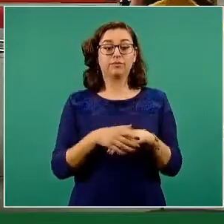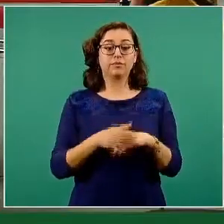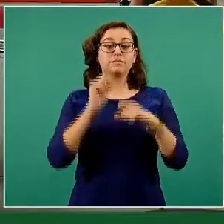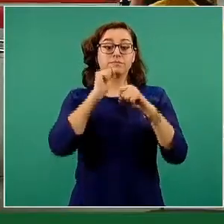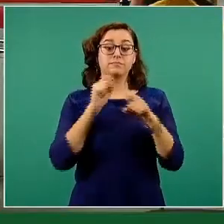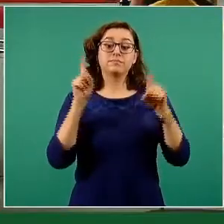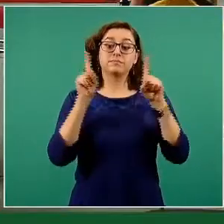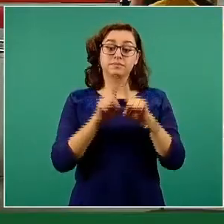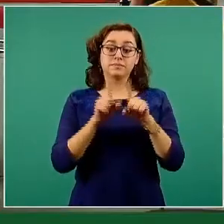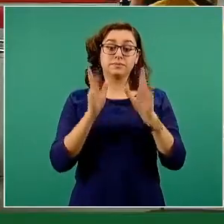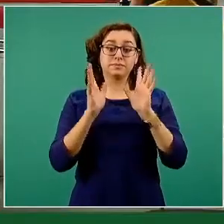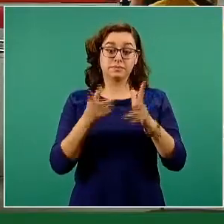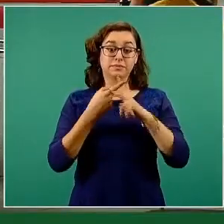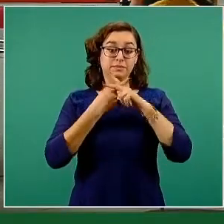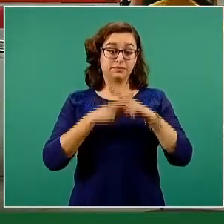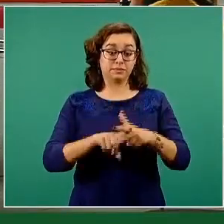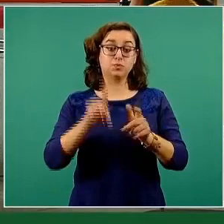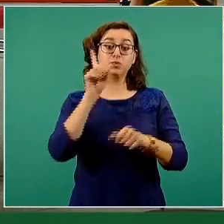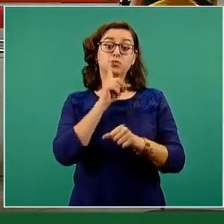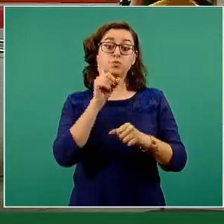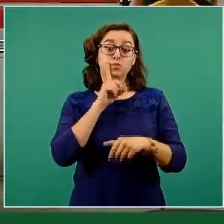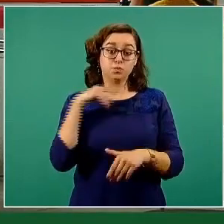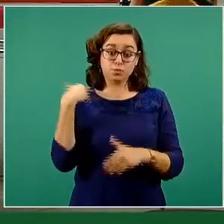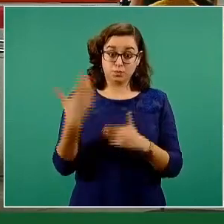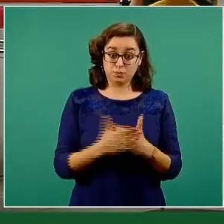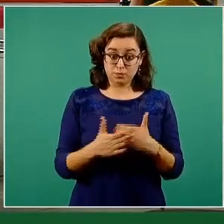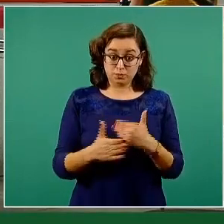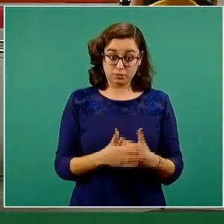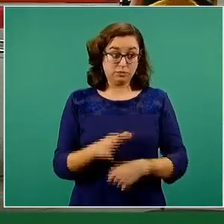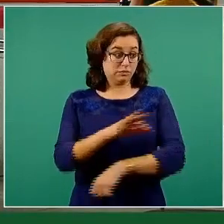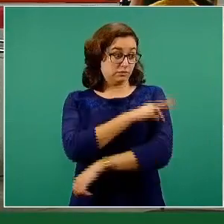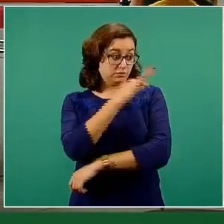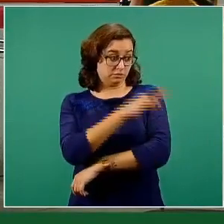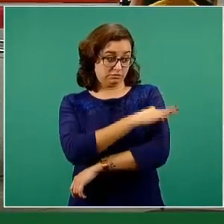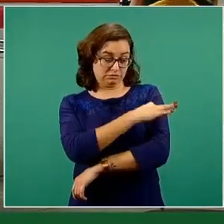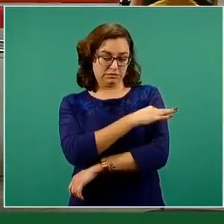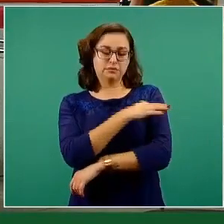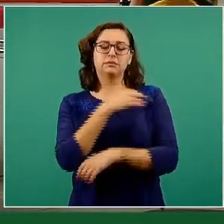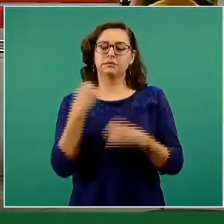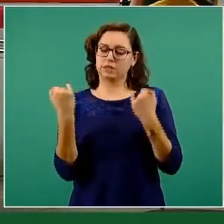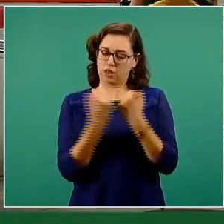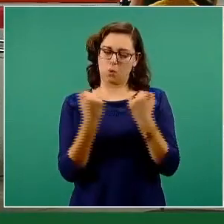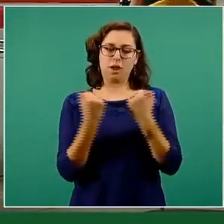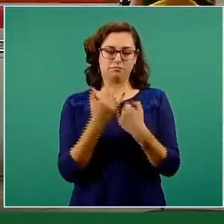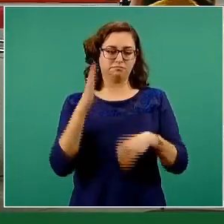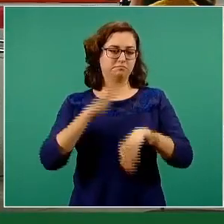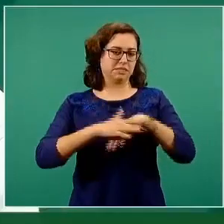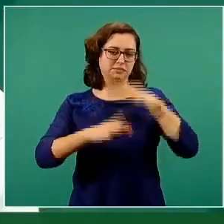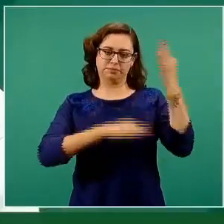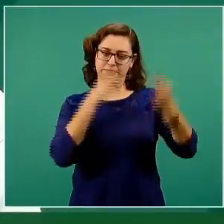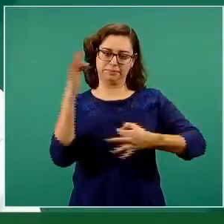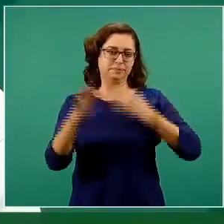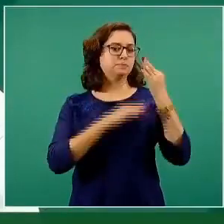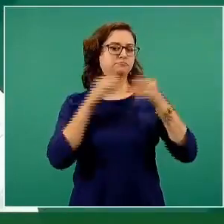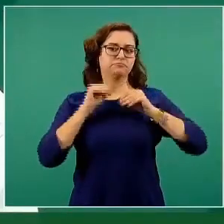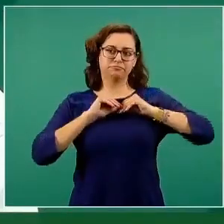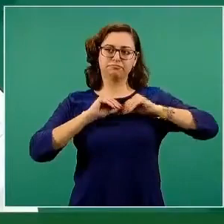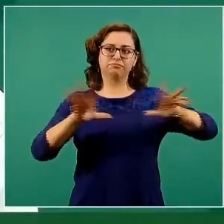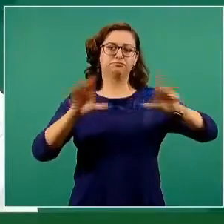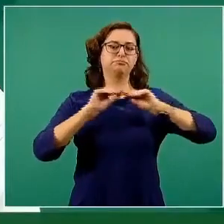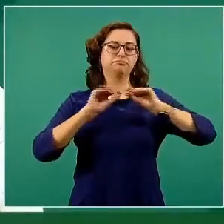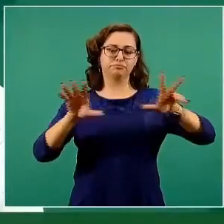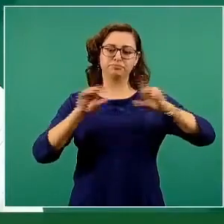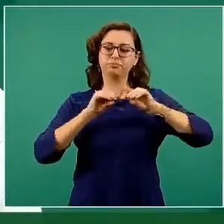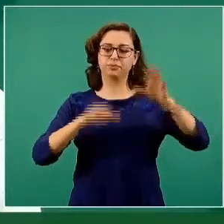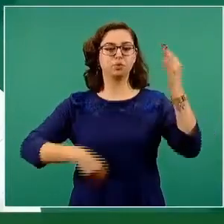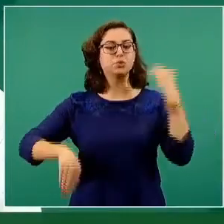la instrucción de vacunar a mujeres embarazadas, también estaremos haciendo ejercicios de divulgación y de capacitación